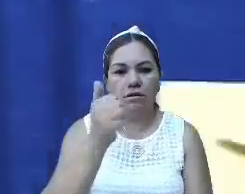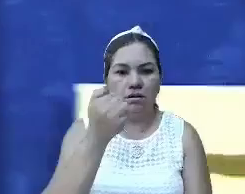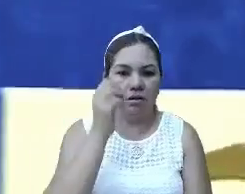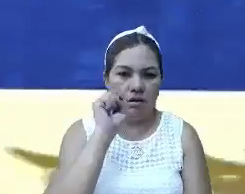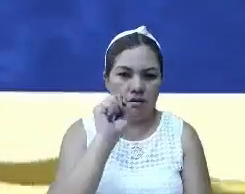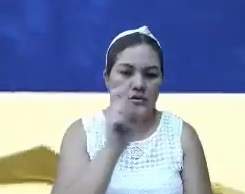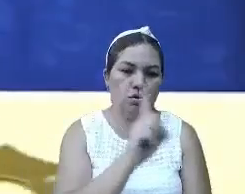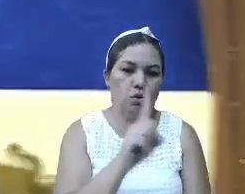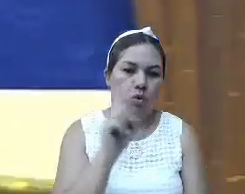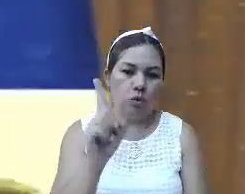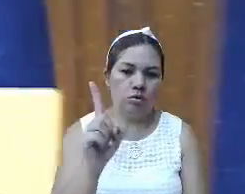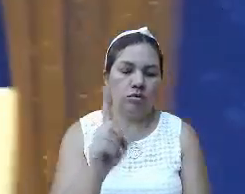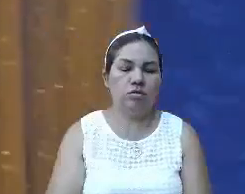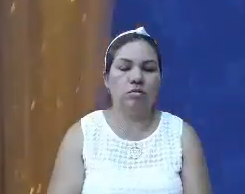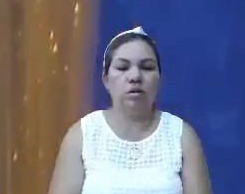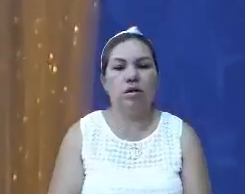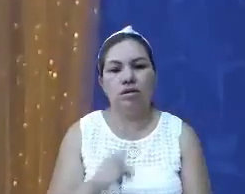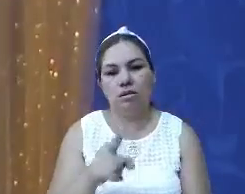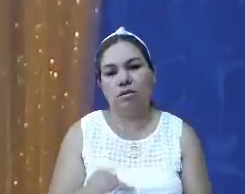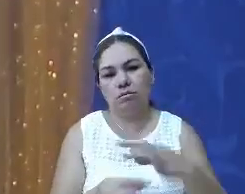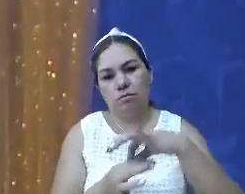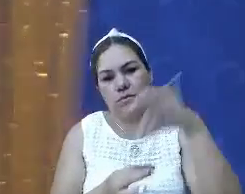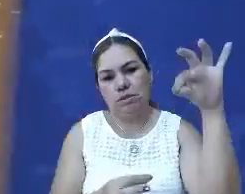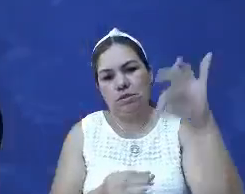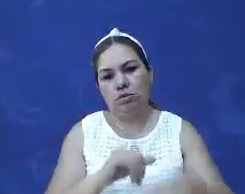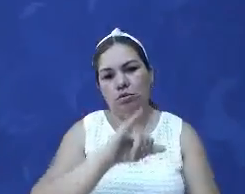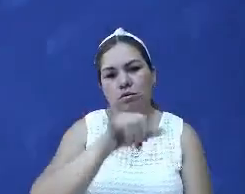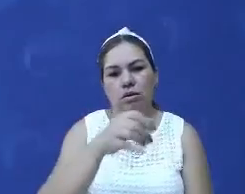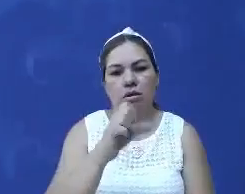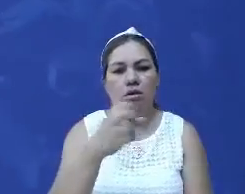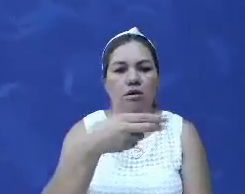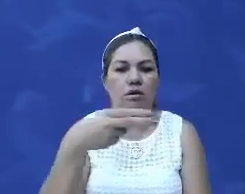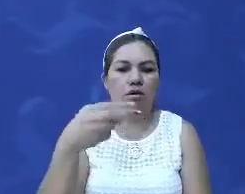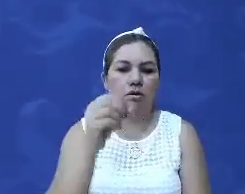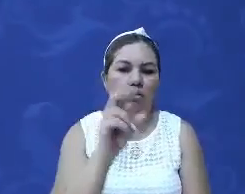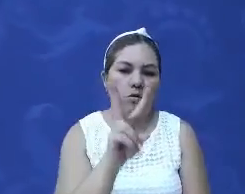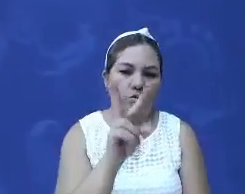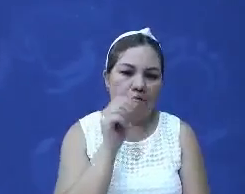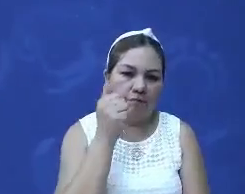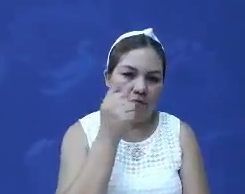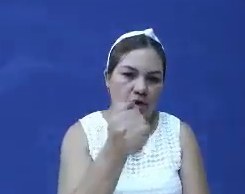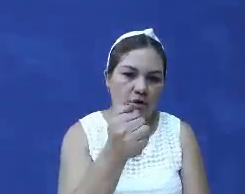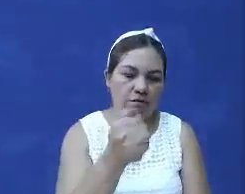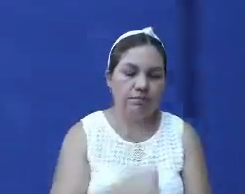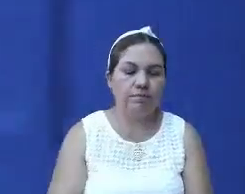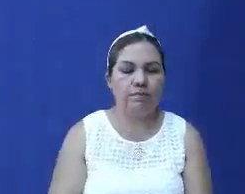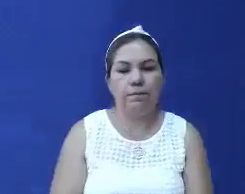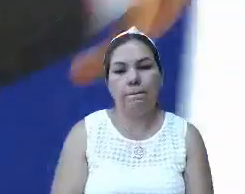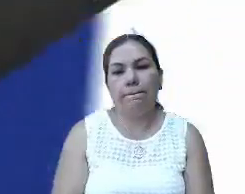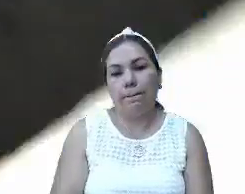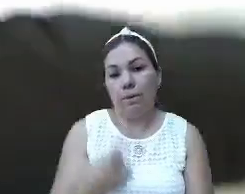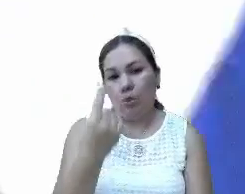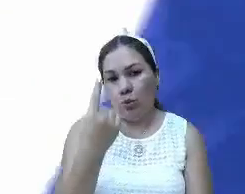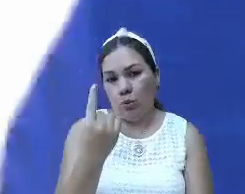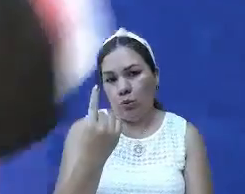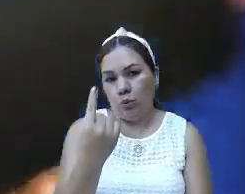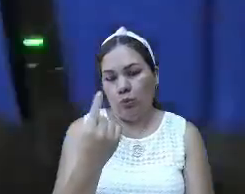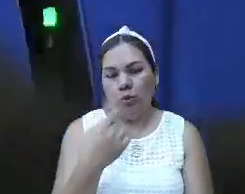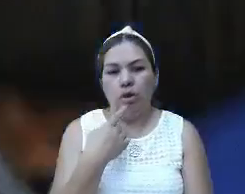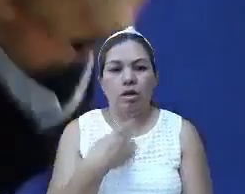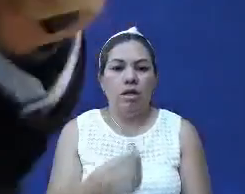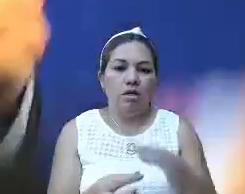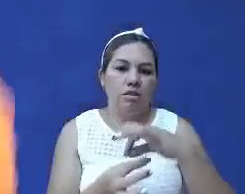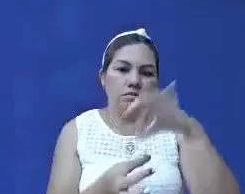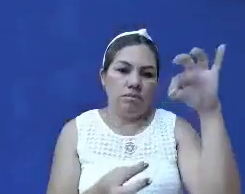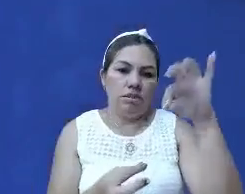siete espíritus, siete manifestaciones de cómo Él se revela. Y una de sus manifestaciones, Diego mío, el